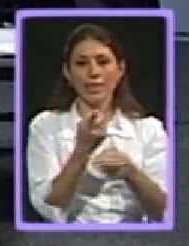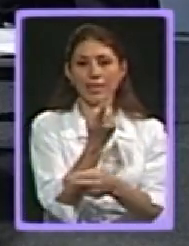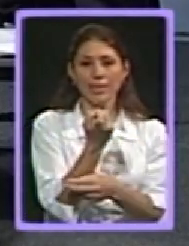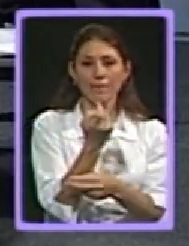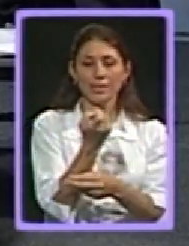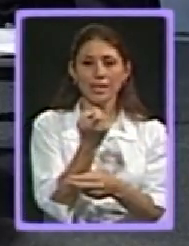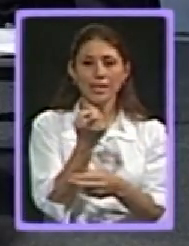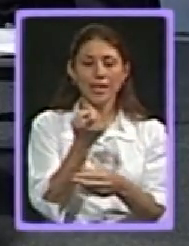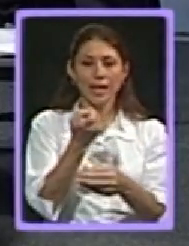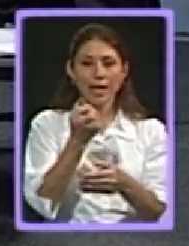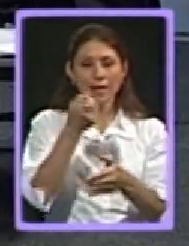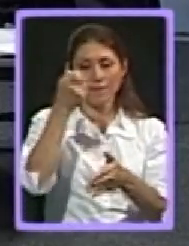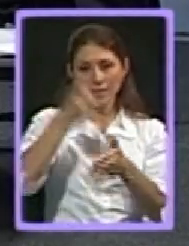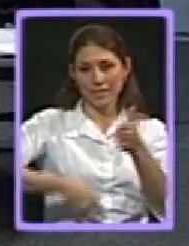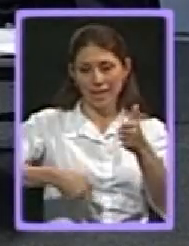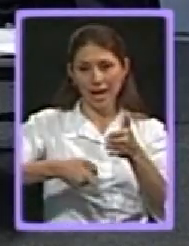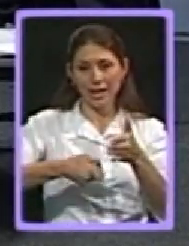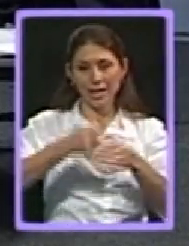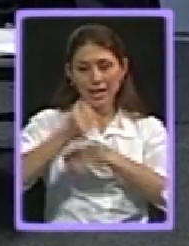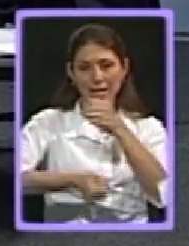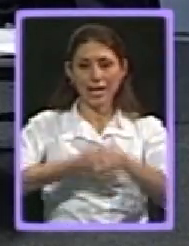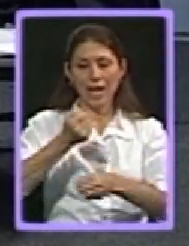en el año que acaba de concluir.